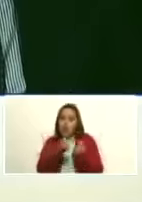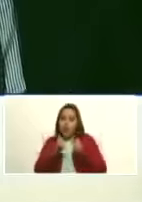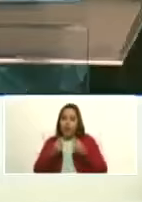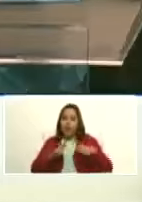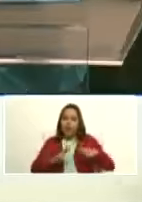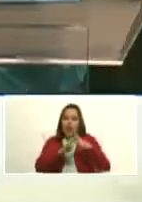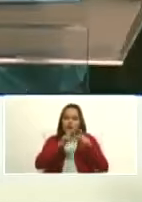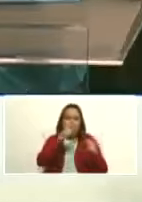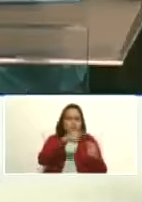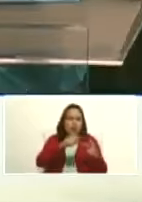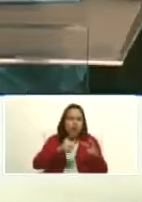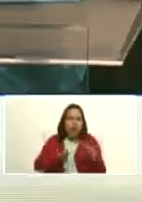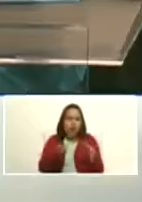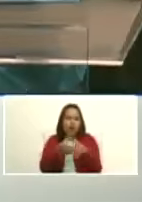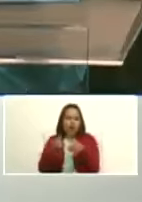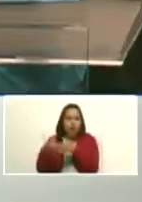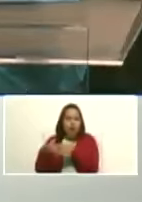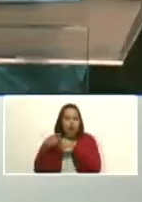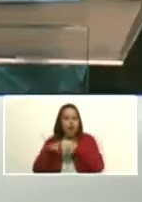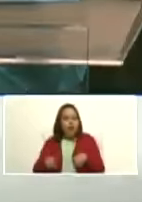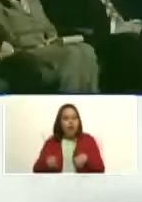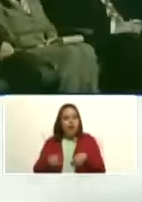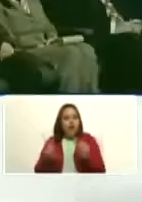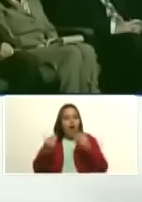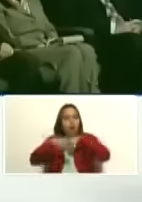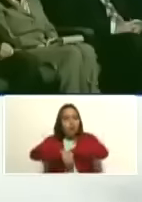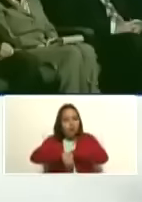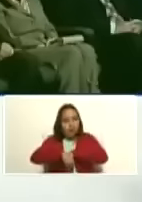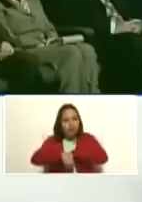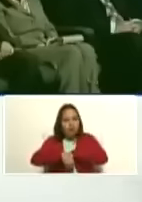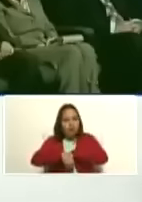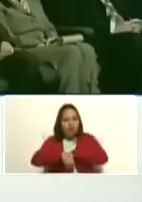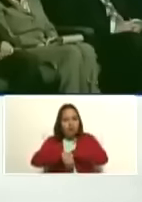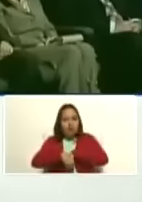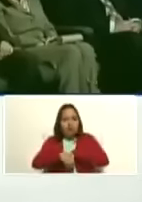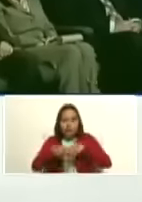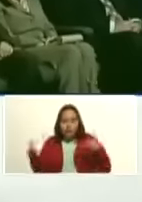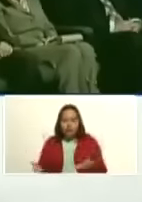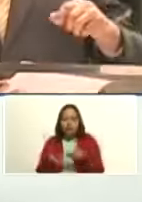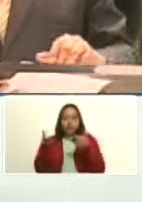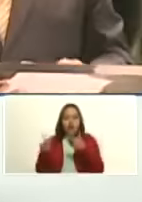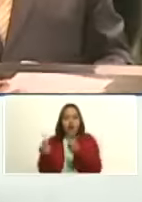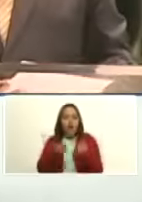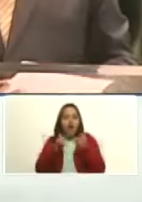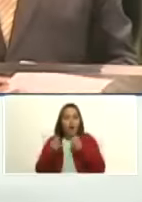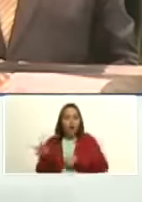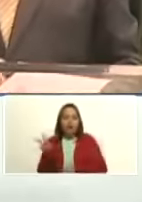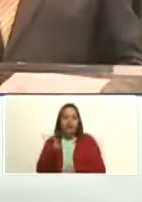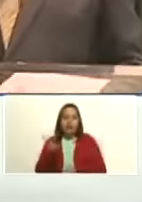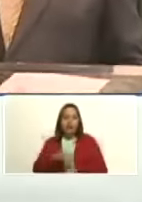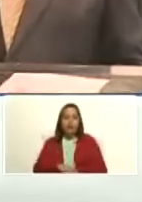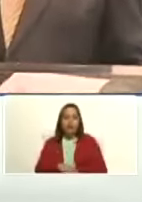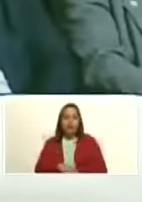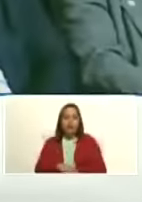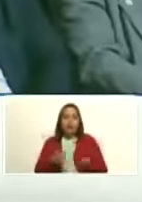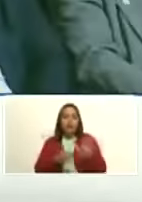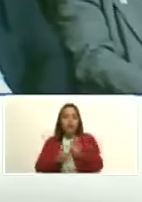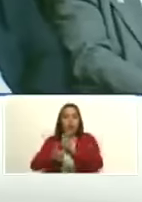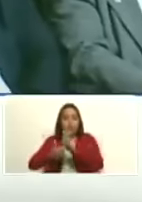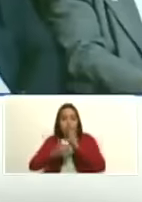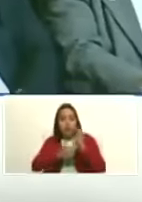diversidad, pero con un esfuerzo común para sacar adelante la economía venezolana, por mostrar